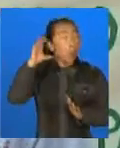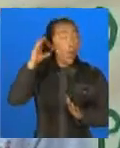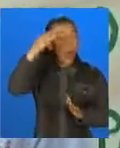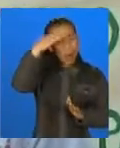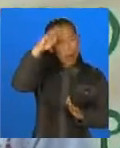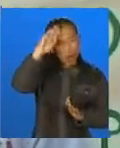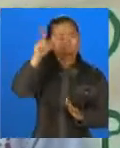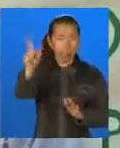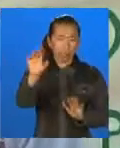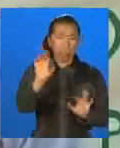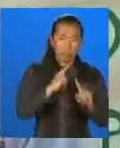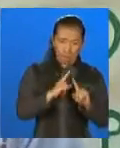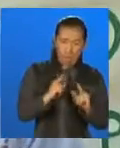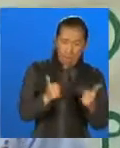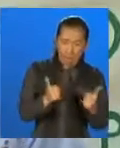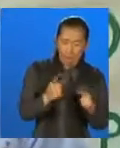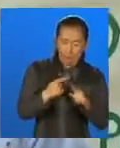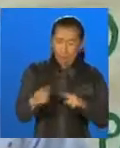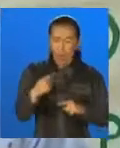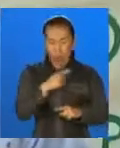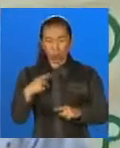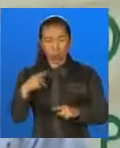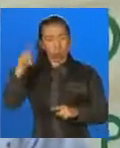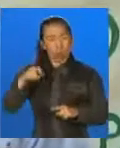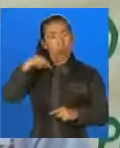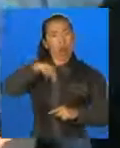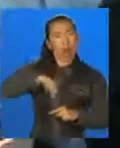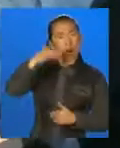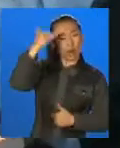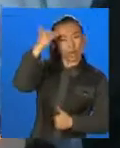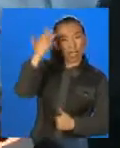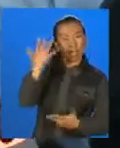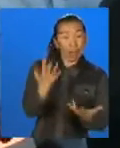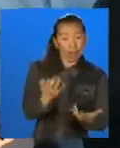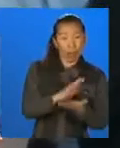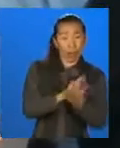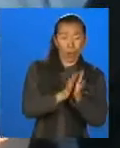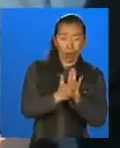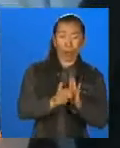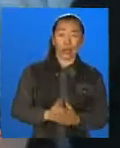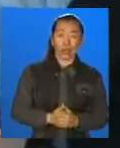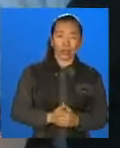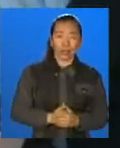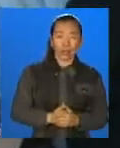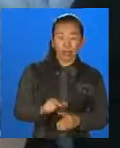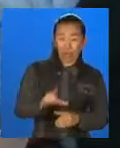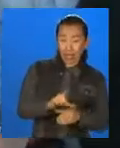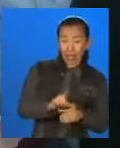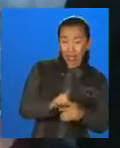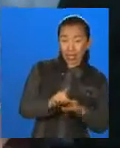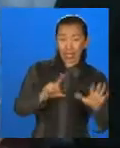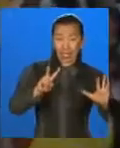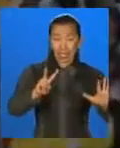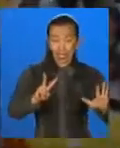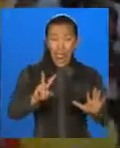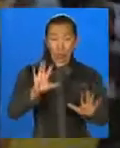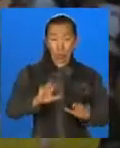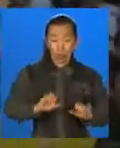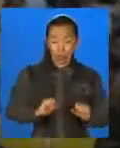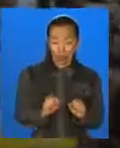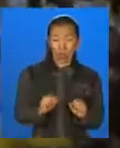los ciudadanos del común entiendan el ¿por qué queremos la paz? En 7 localidades de Bogotá y en la ciudad de Cartagena,